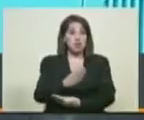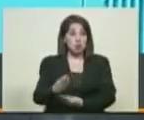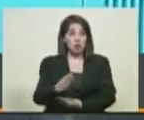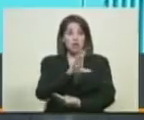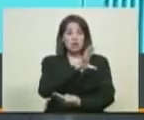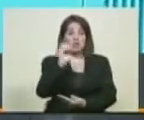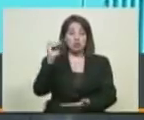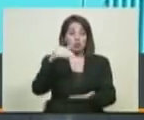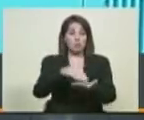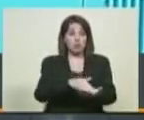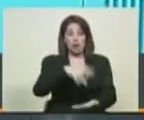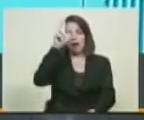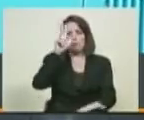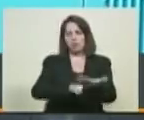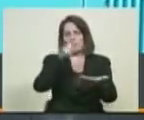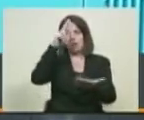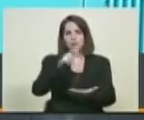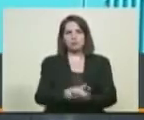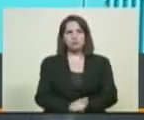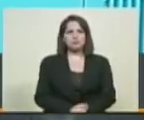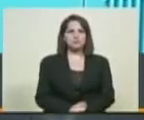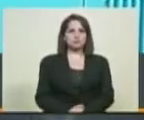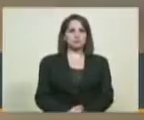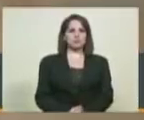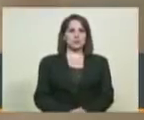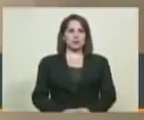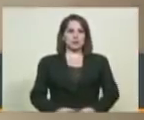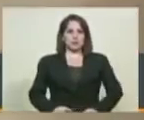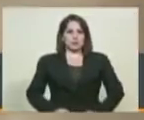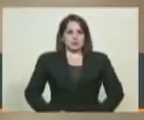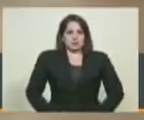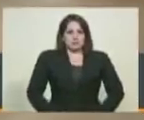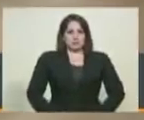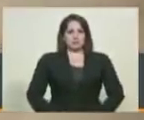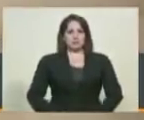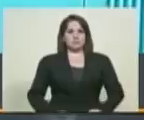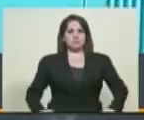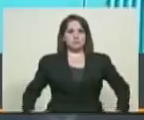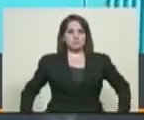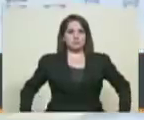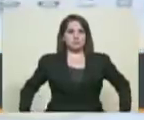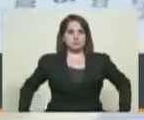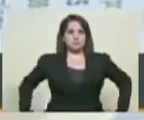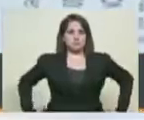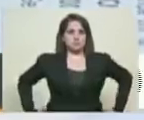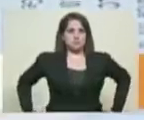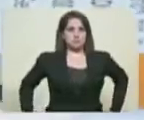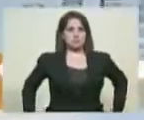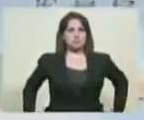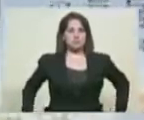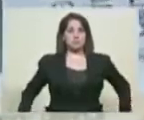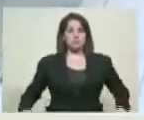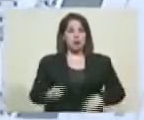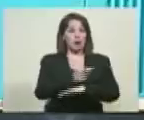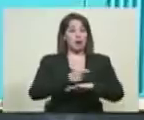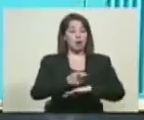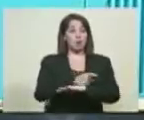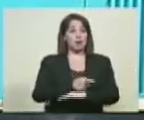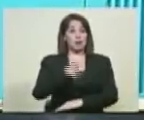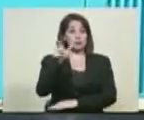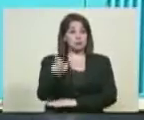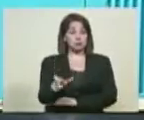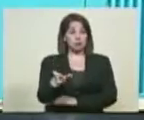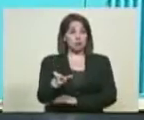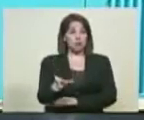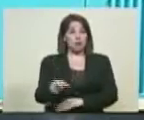3.500.000 bolívares, aprobado de inmediato para la gobernación, para el pueblo